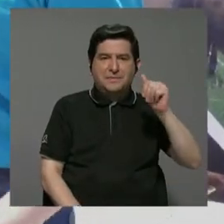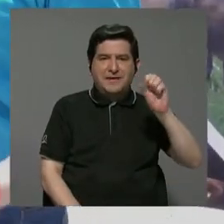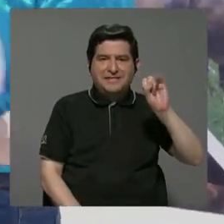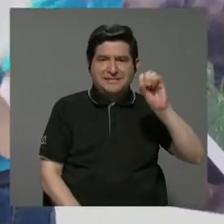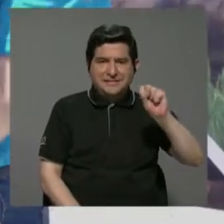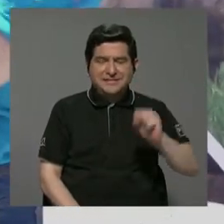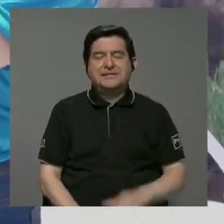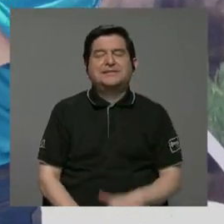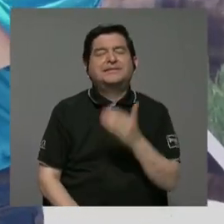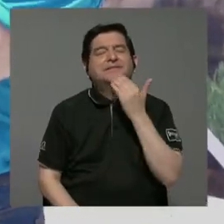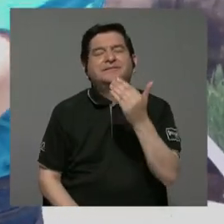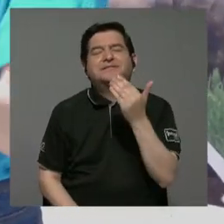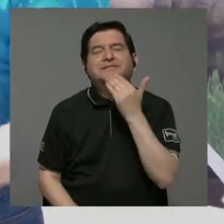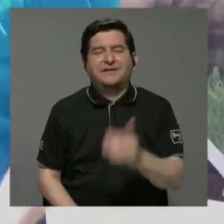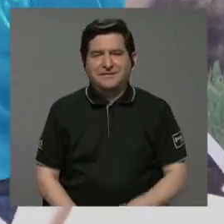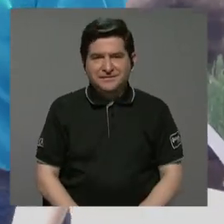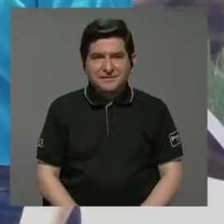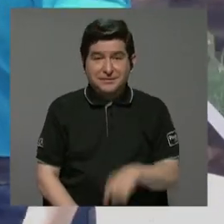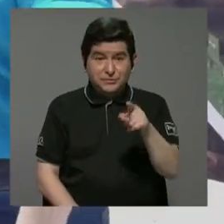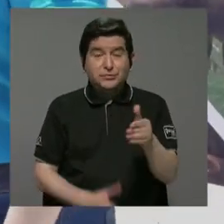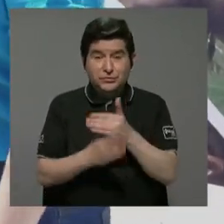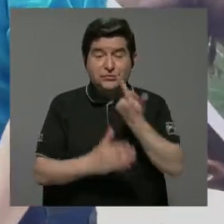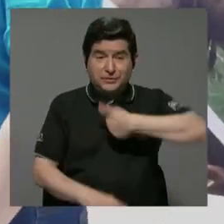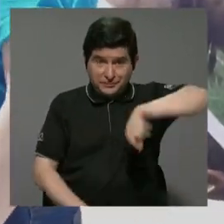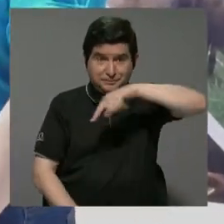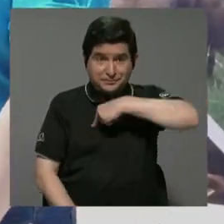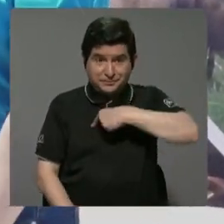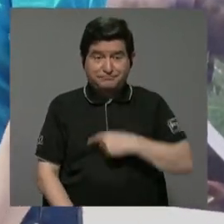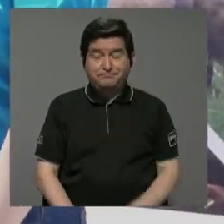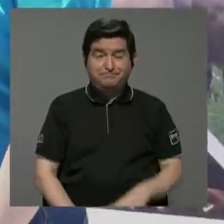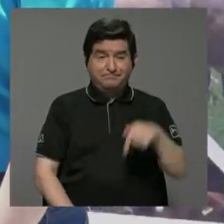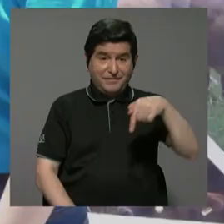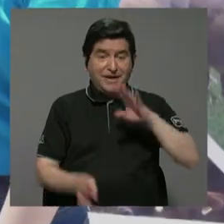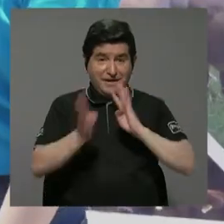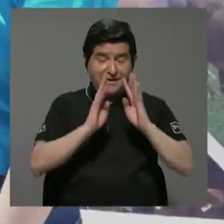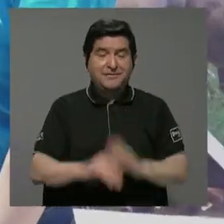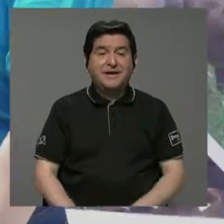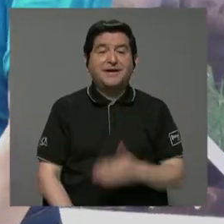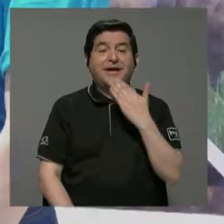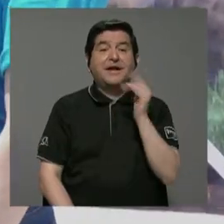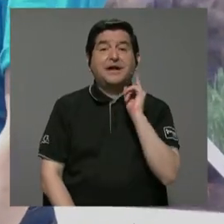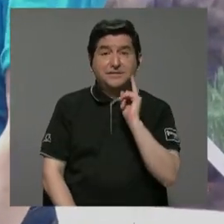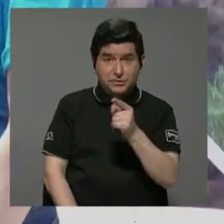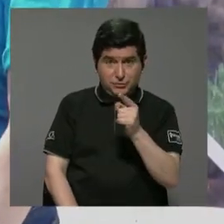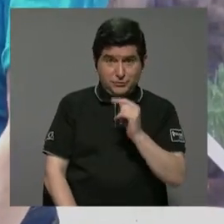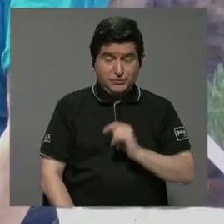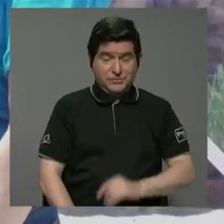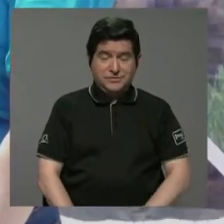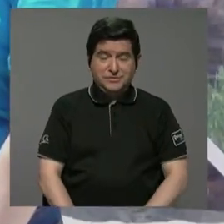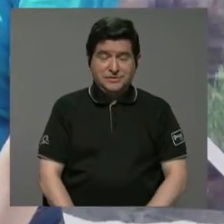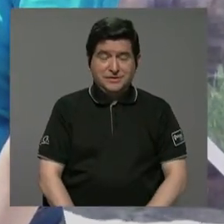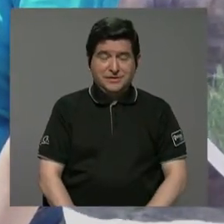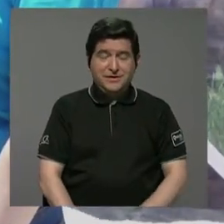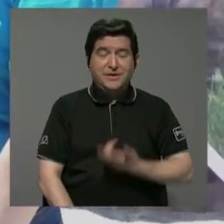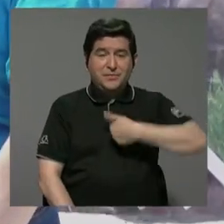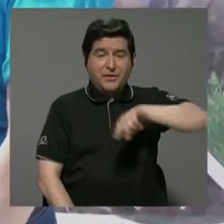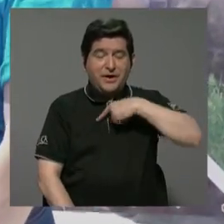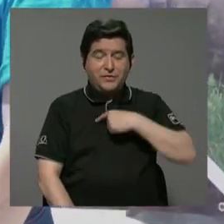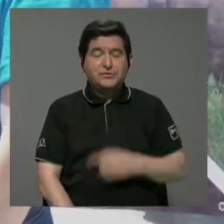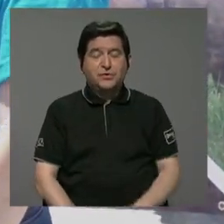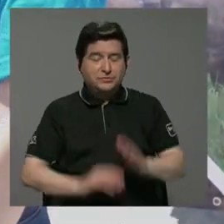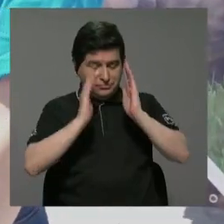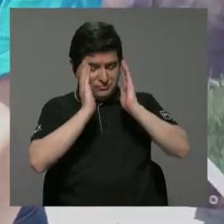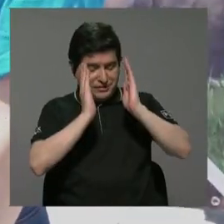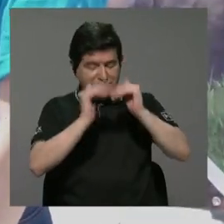Carlos, muchas gracias por pues compartir con nosotros estas palabras. No, las gracias a ustedes por tomarnos estas